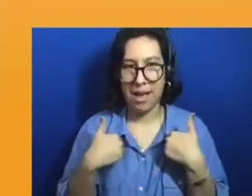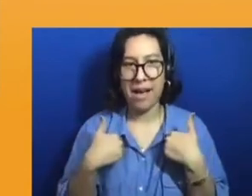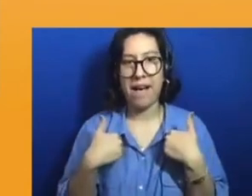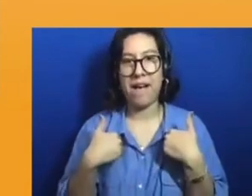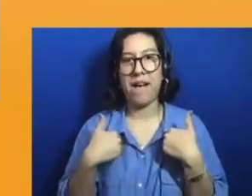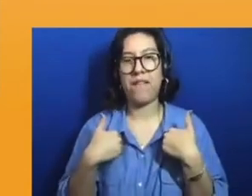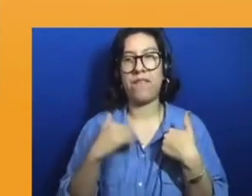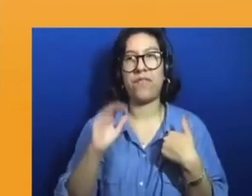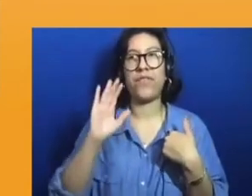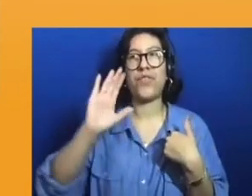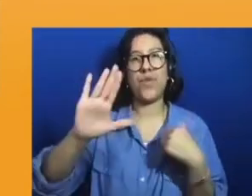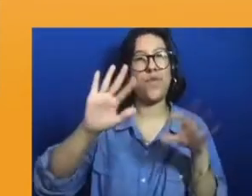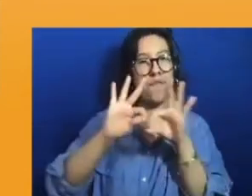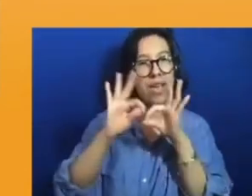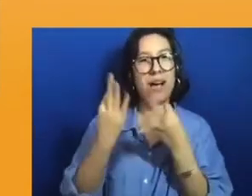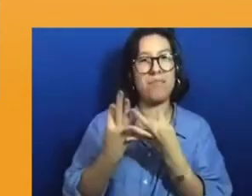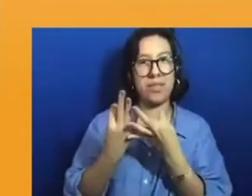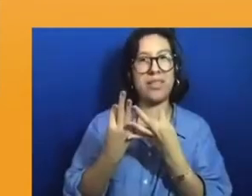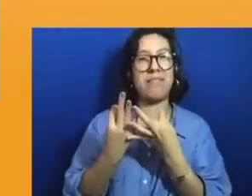poder